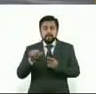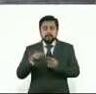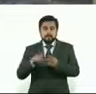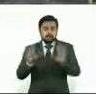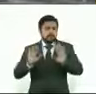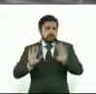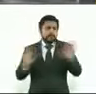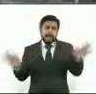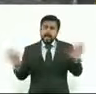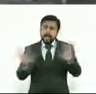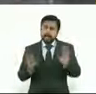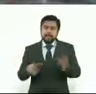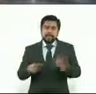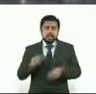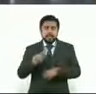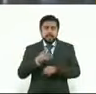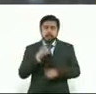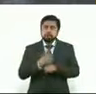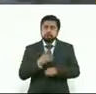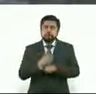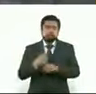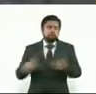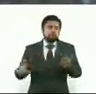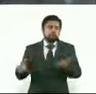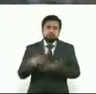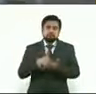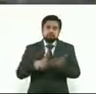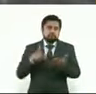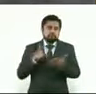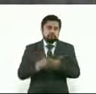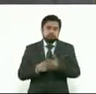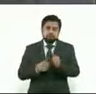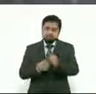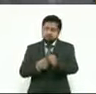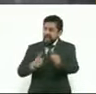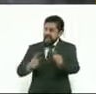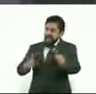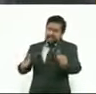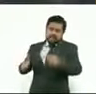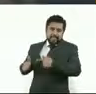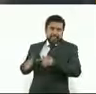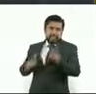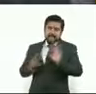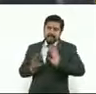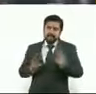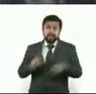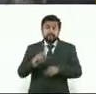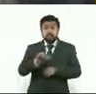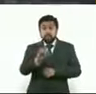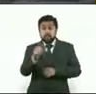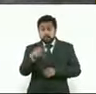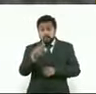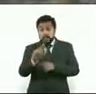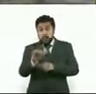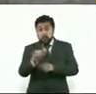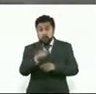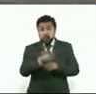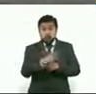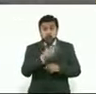un hecho que no se lo van a arrebatar, pero el duelo entre Darío Castro y Eloy Sánchez está